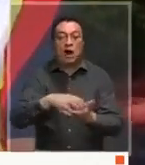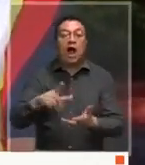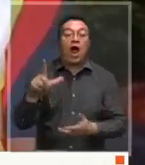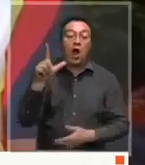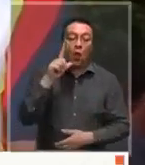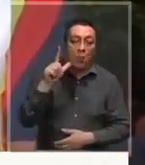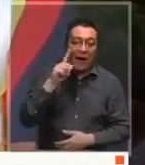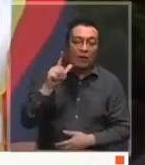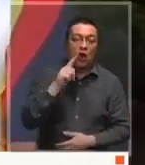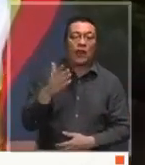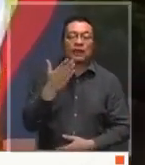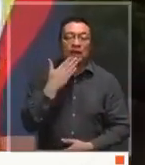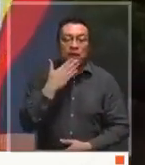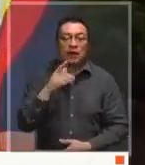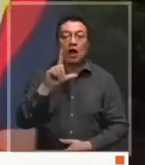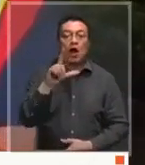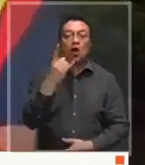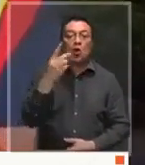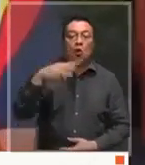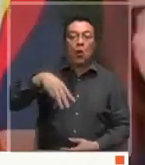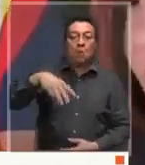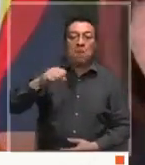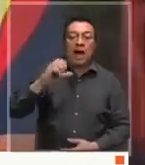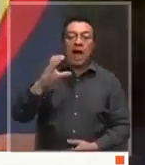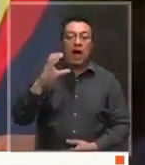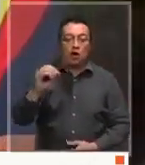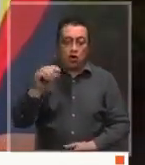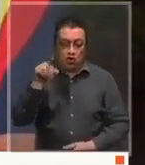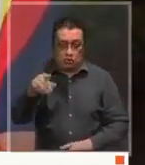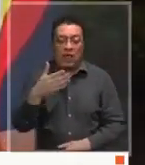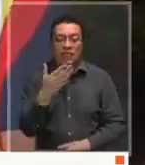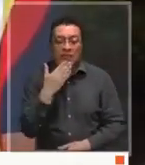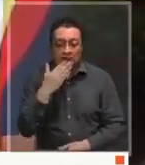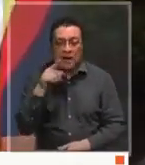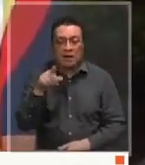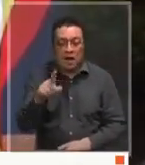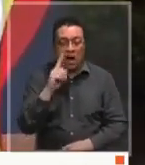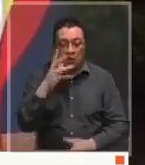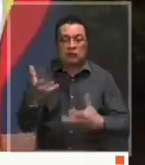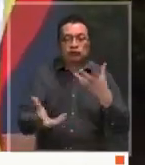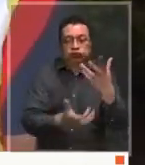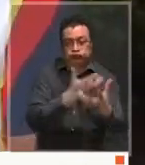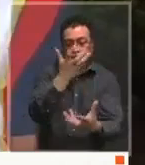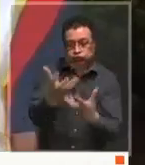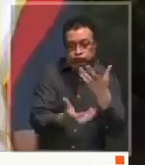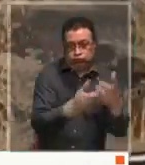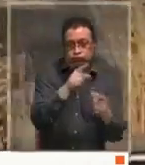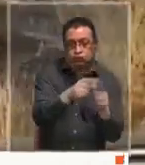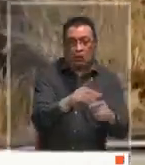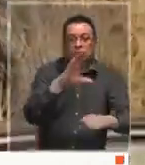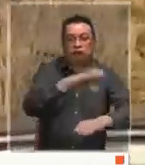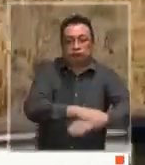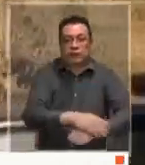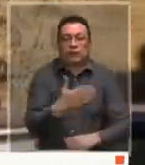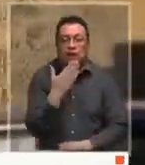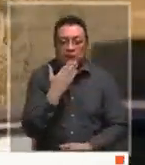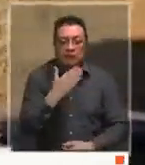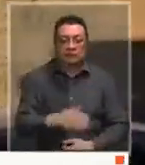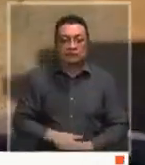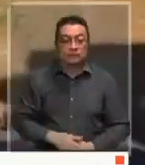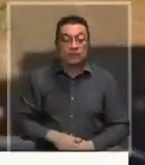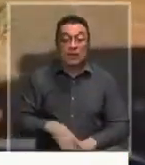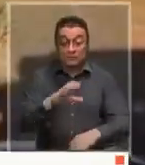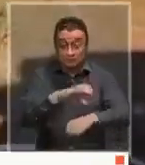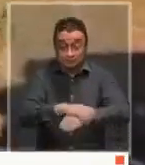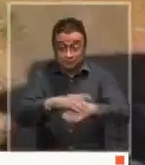donde personas denuncian a otra persona que estaría generando incendios. También ha sido detenido. El detenido en